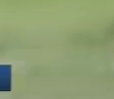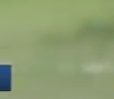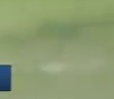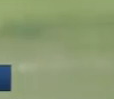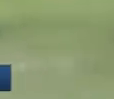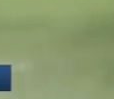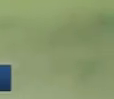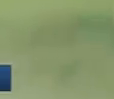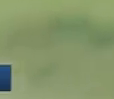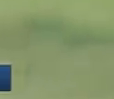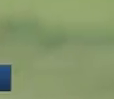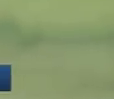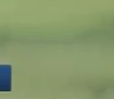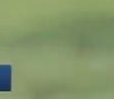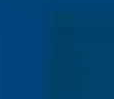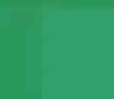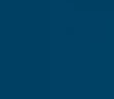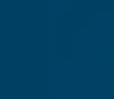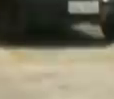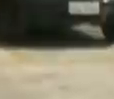el COE Nacional.